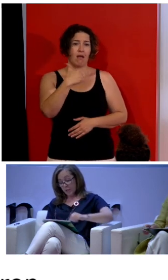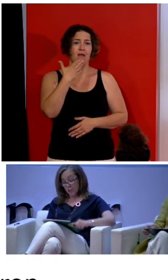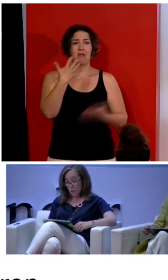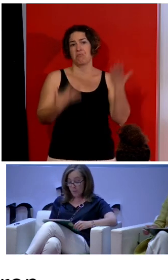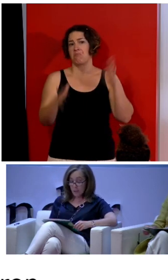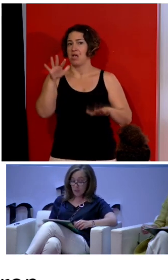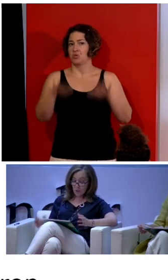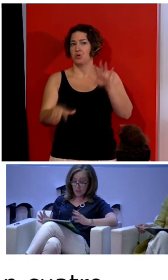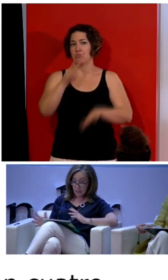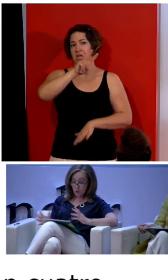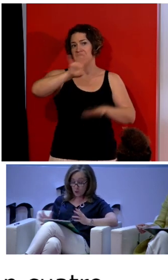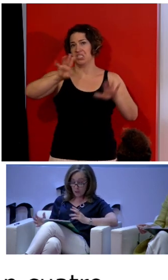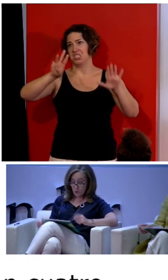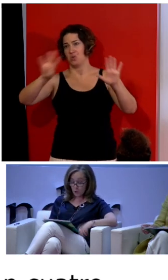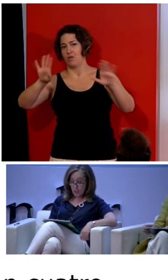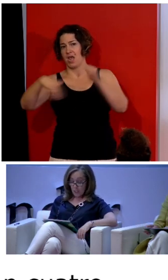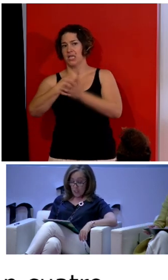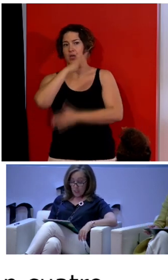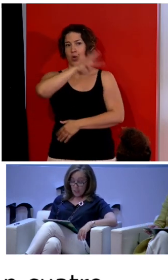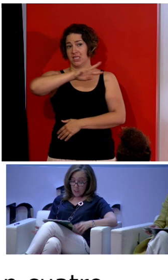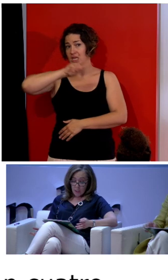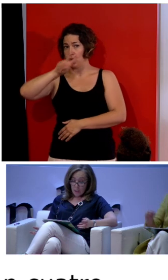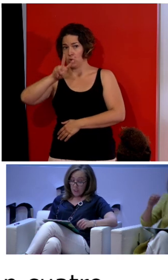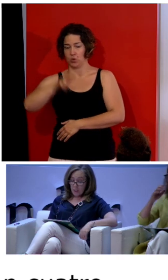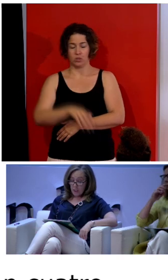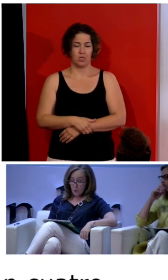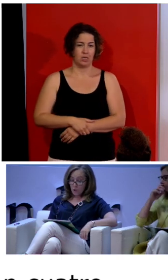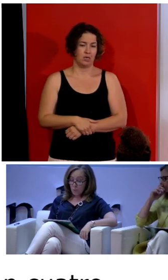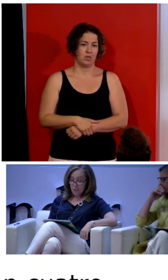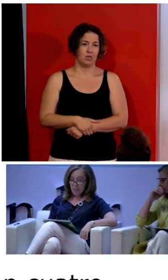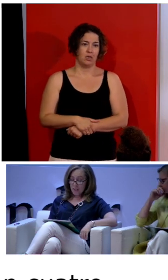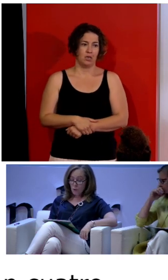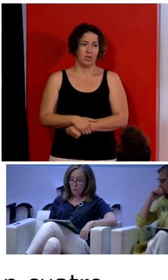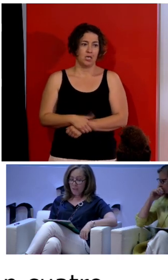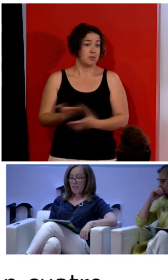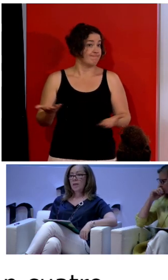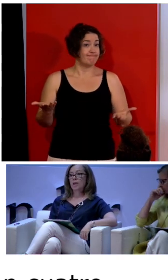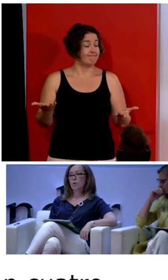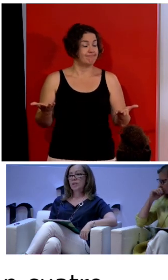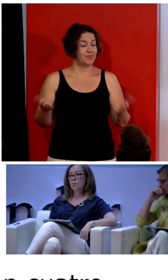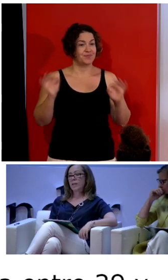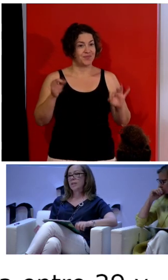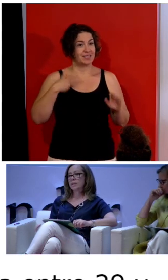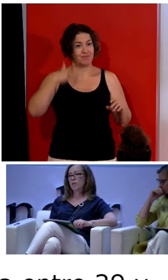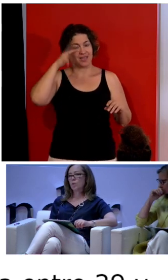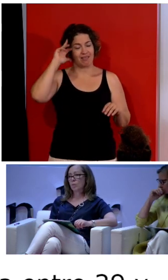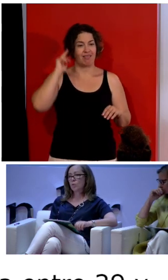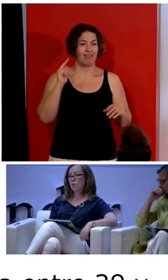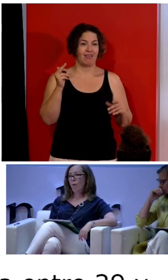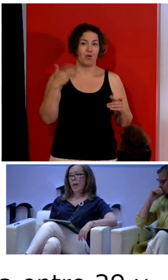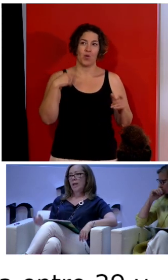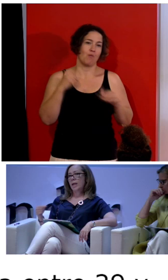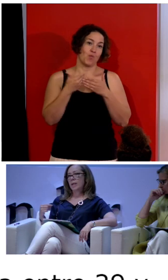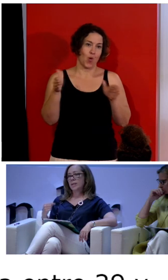entre 29 y 42 años y bueno, pues esa ha sido nuestra experiencia, ha sido un